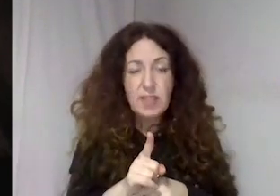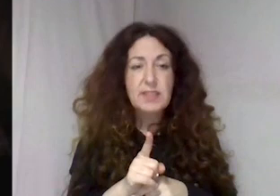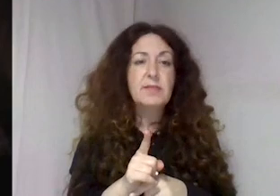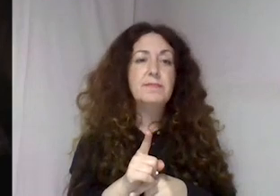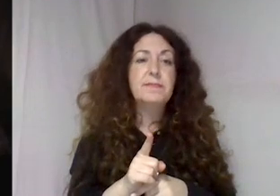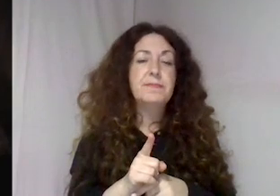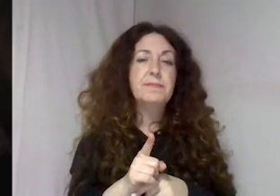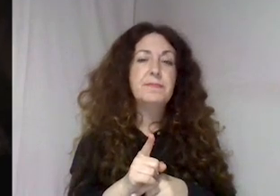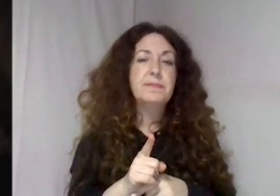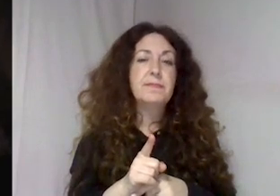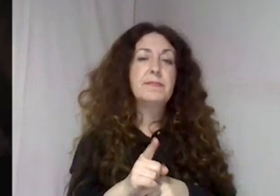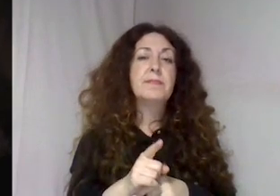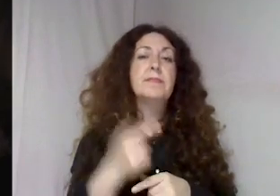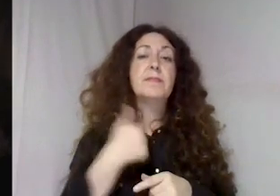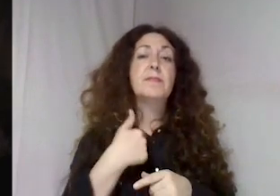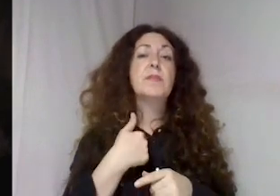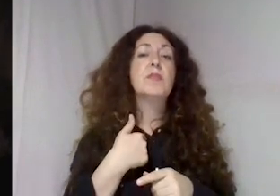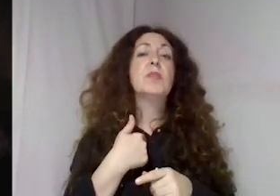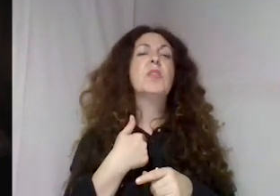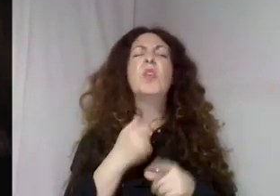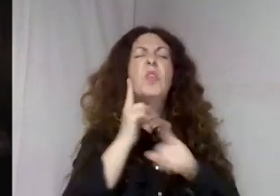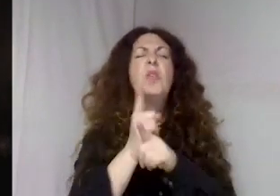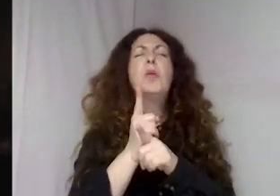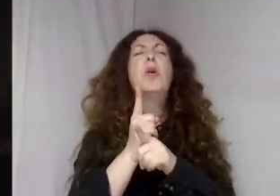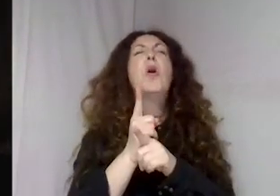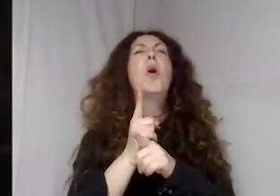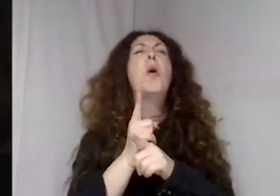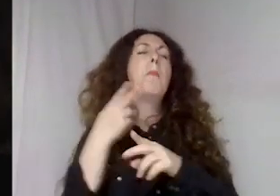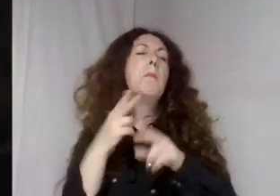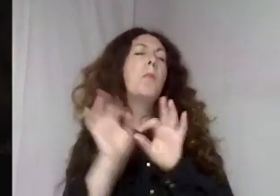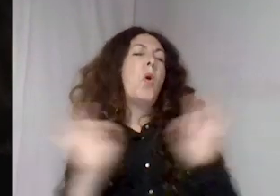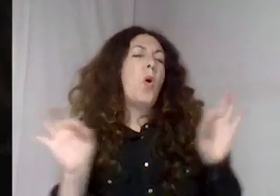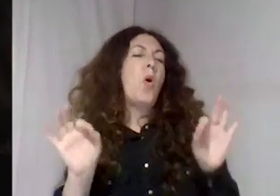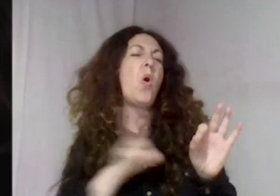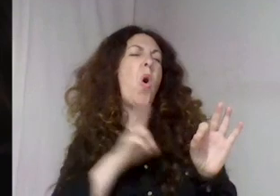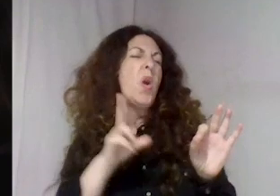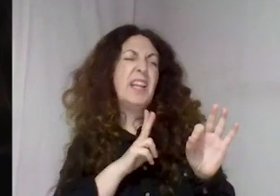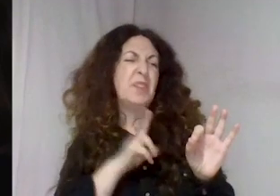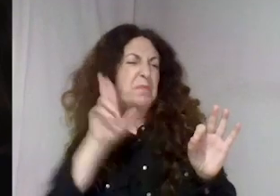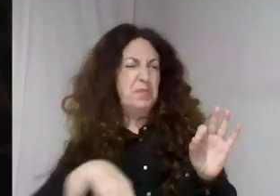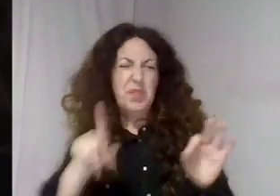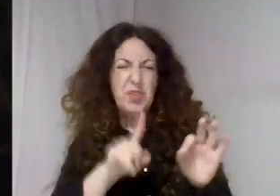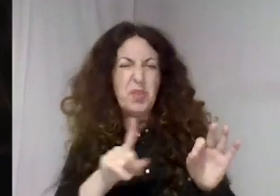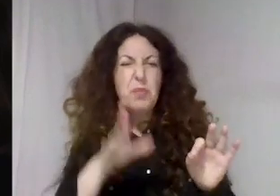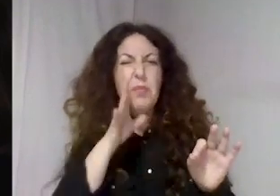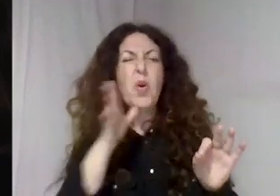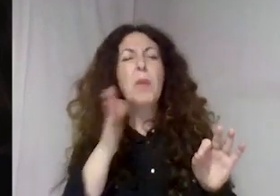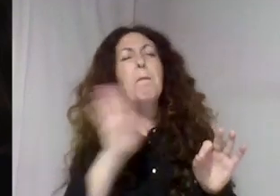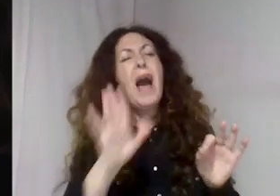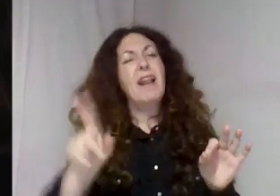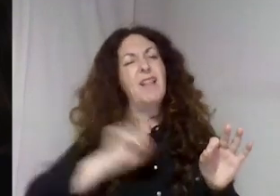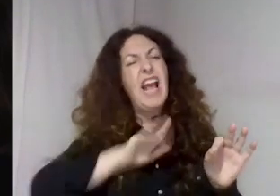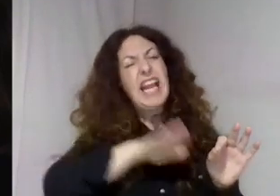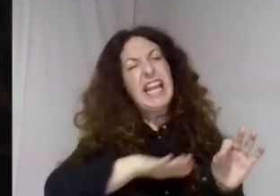que tenemos, y de eso nos protege lo políticamente correcto, pero claro, no lo podemos asumir. Yo soy contrario a lo políticamente correcto,